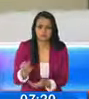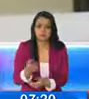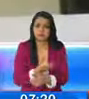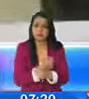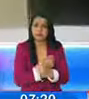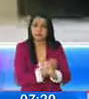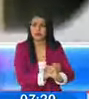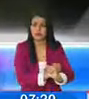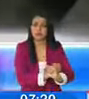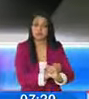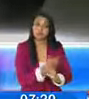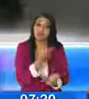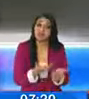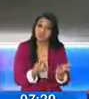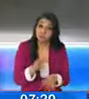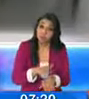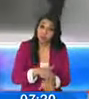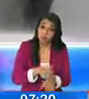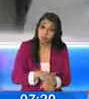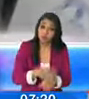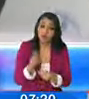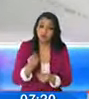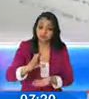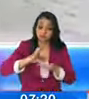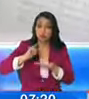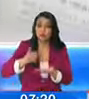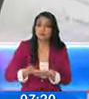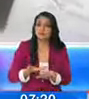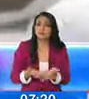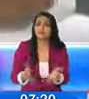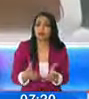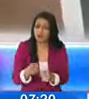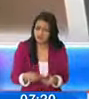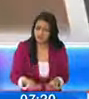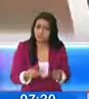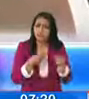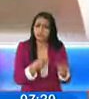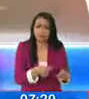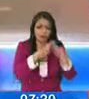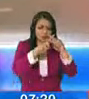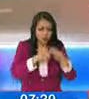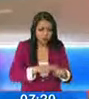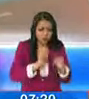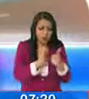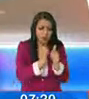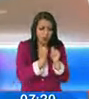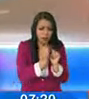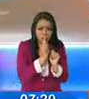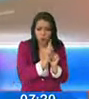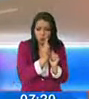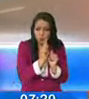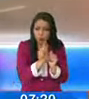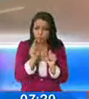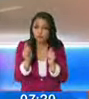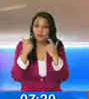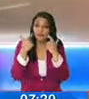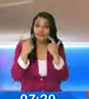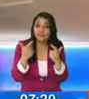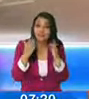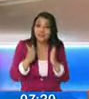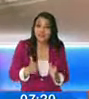que motivaron su vinculación en el caso de asociación ilícita. Hizo una revisión de cada uno de los supuestos que la fiscal del caso,